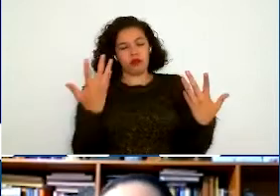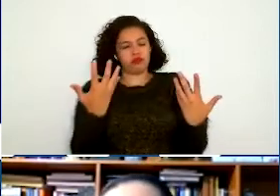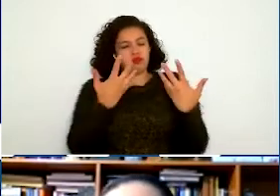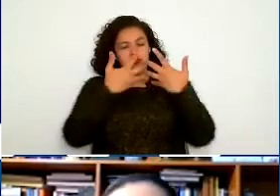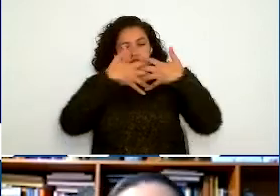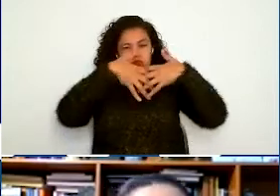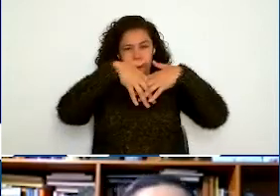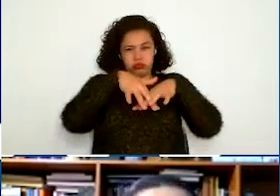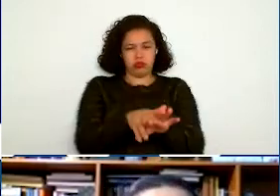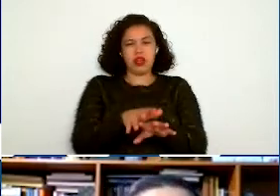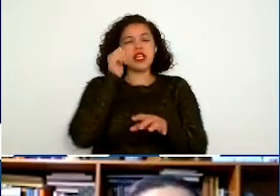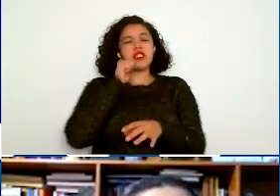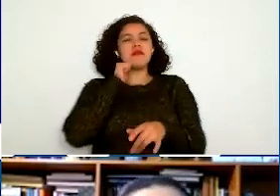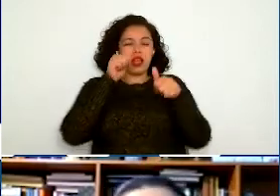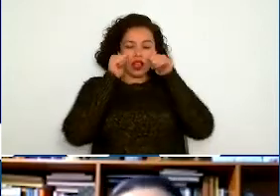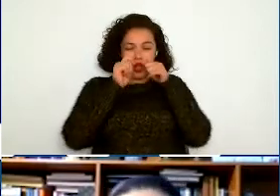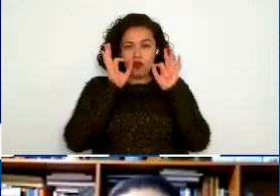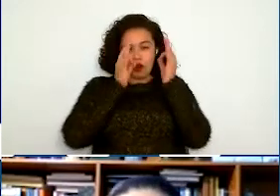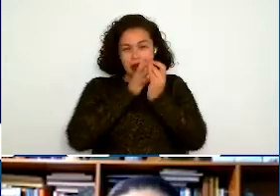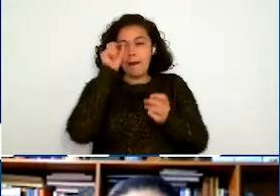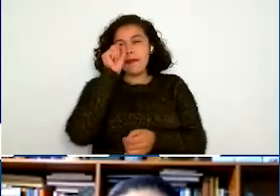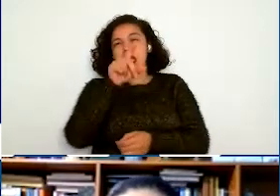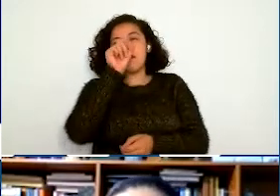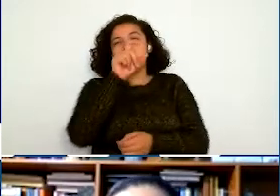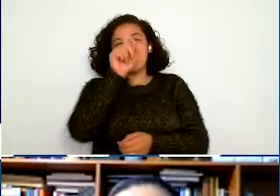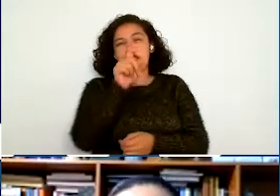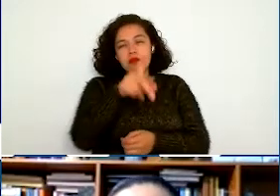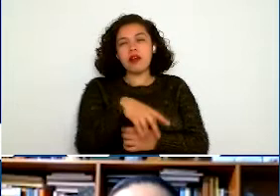vamos a dar una atención de manera igual en el sentido